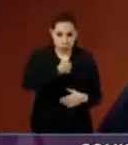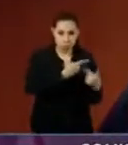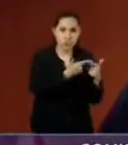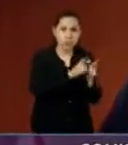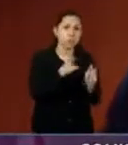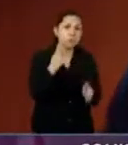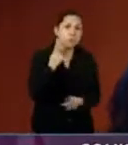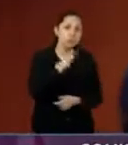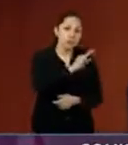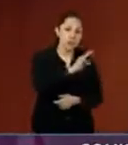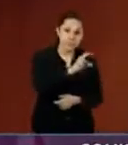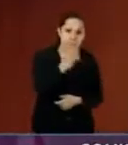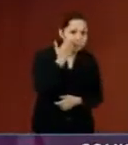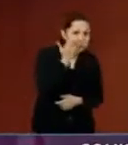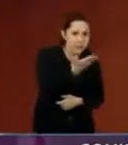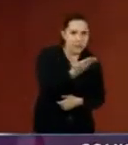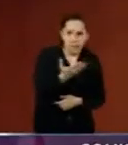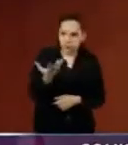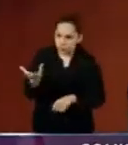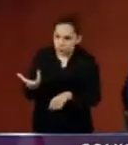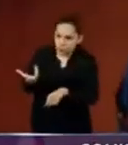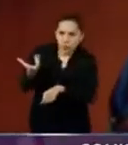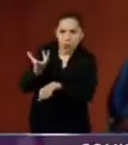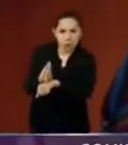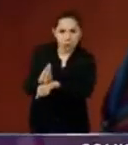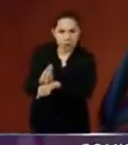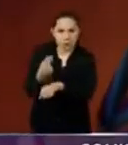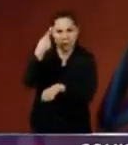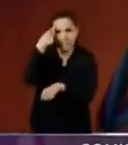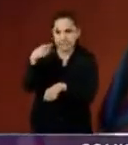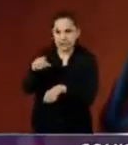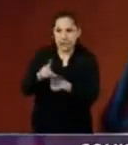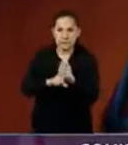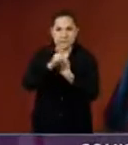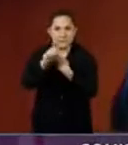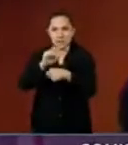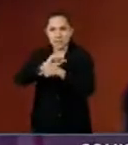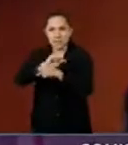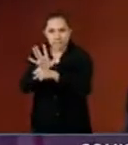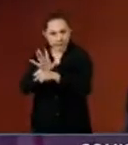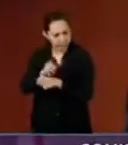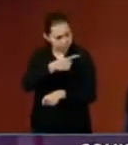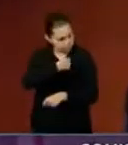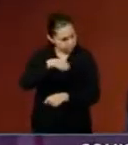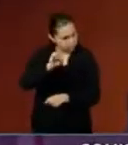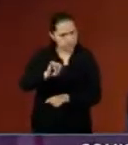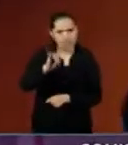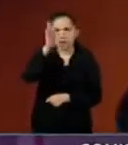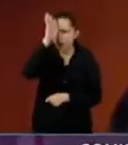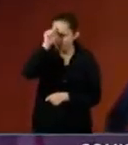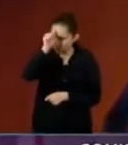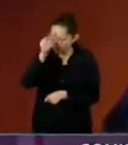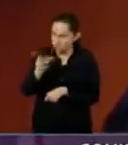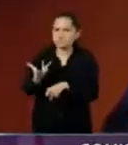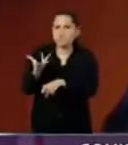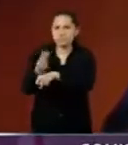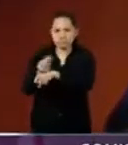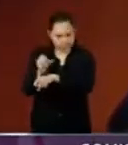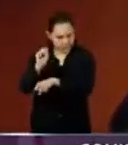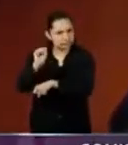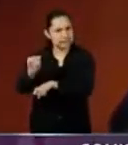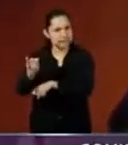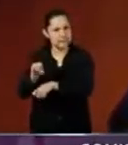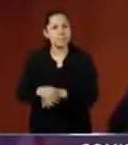para combatir de una vez por todas los estragos de esta pandemia. No a que estemos metiendo